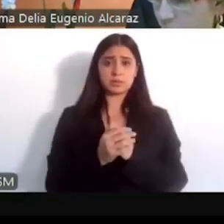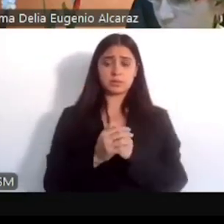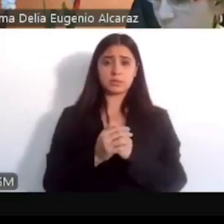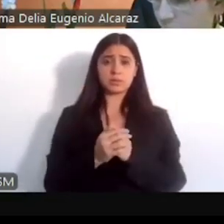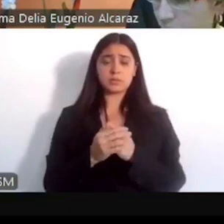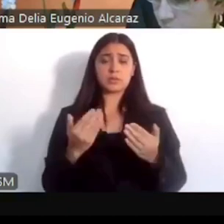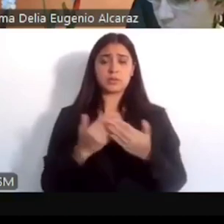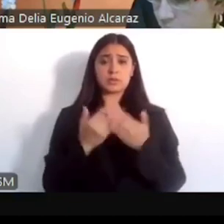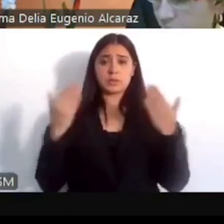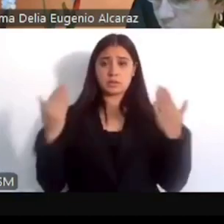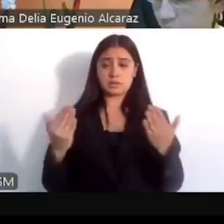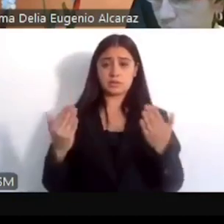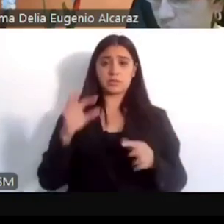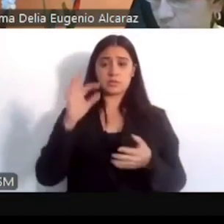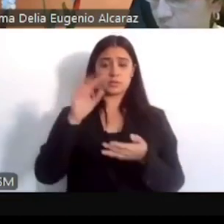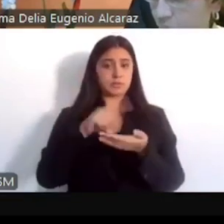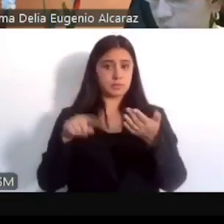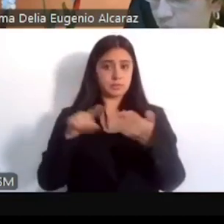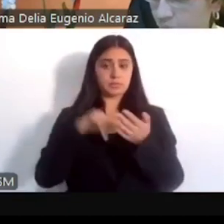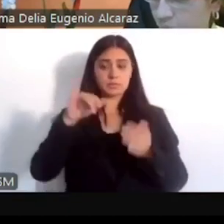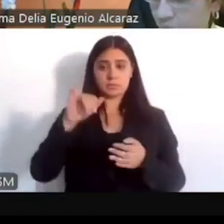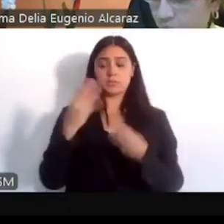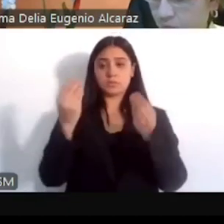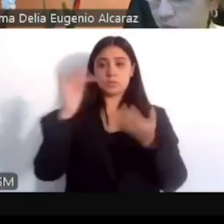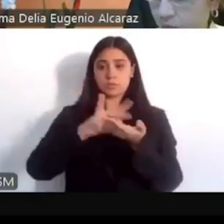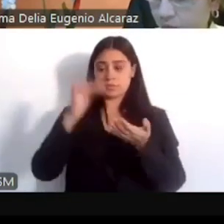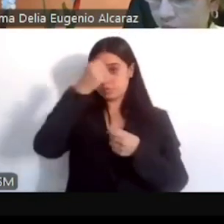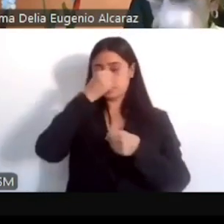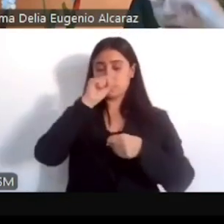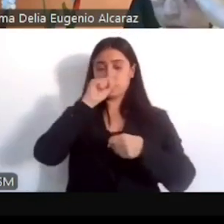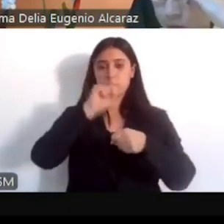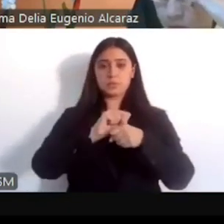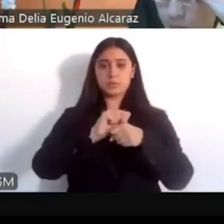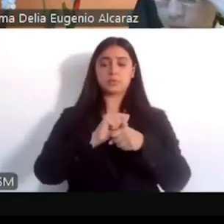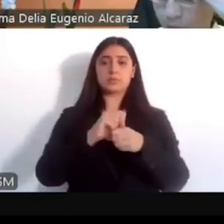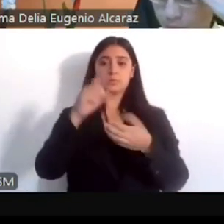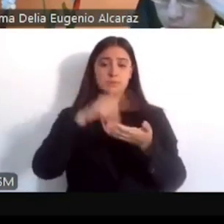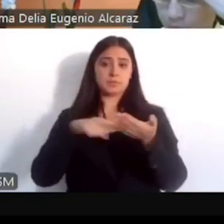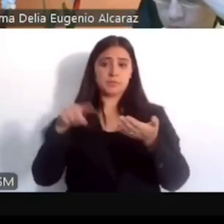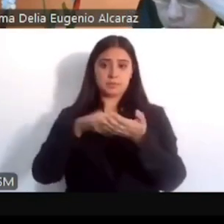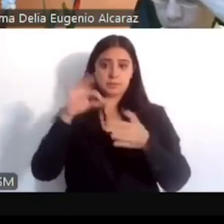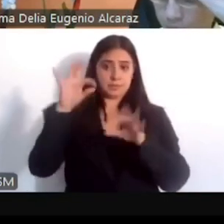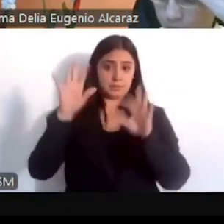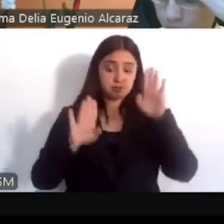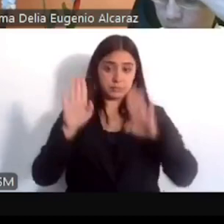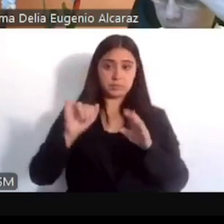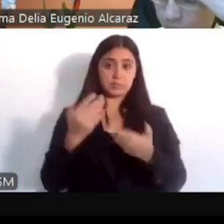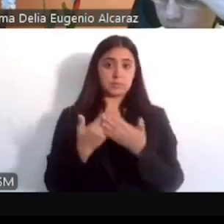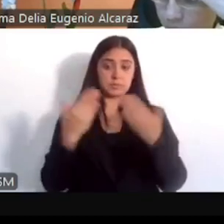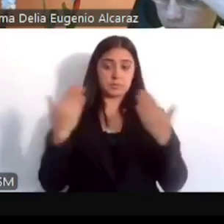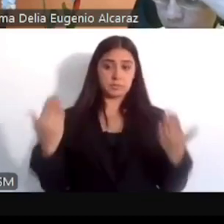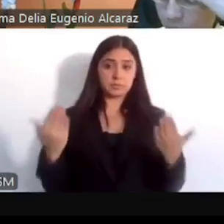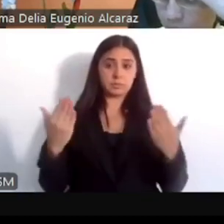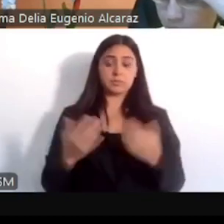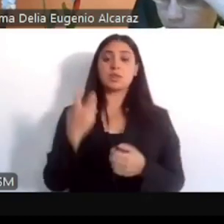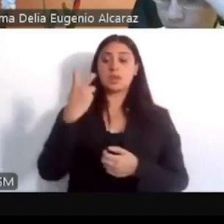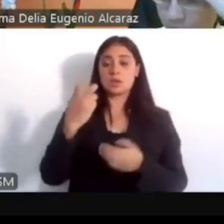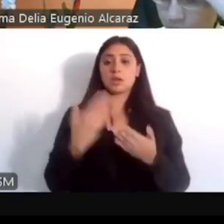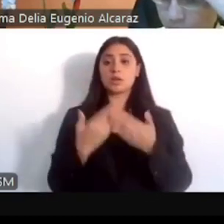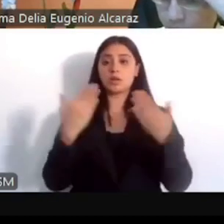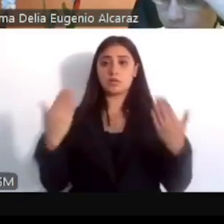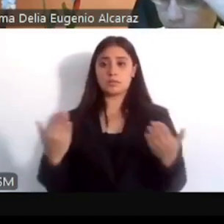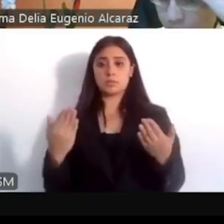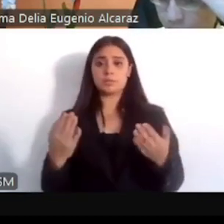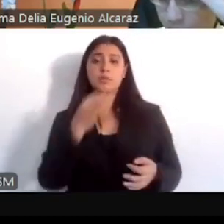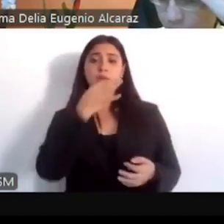unanimidad de votos Gracias secretario recabar las firmas a la conclusión de esta sesión y en consecuencia notificarla